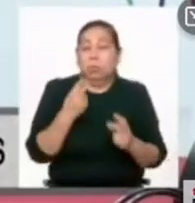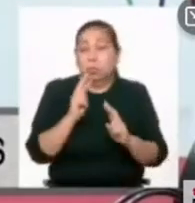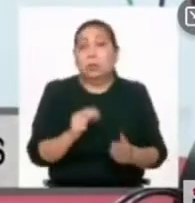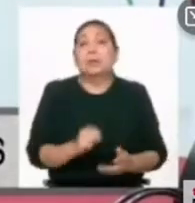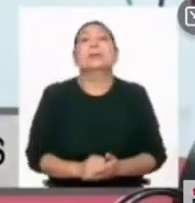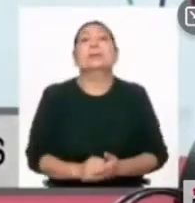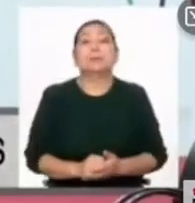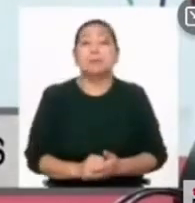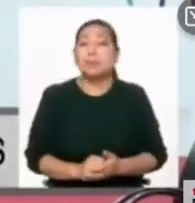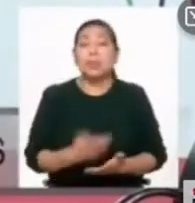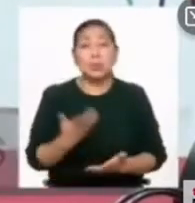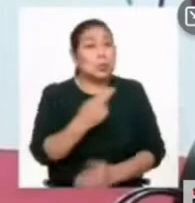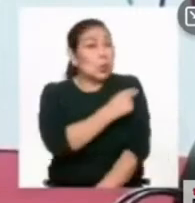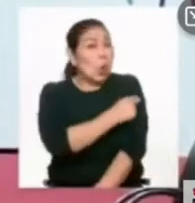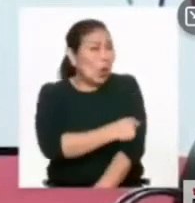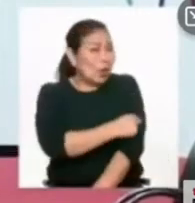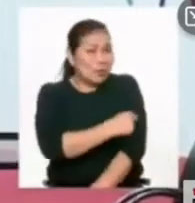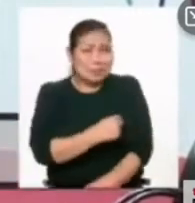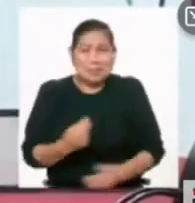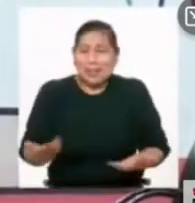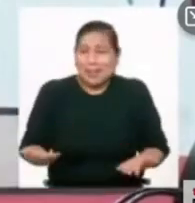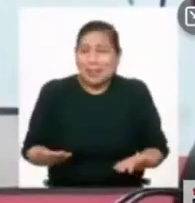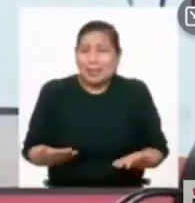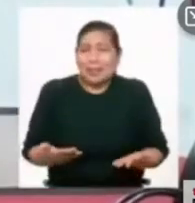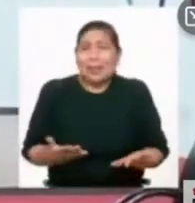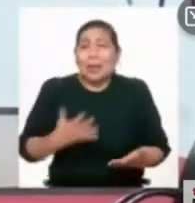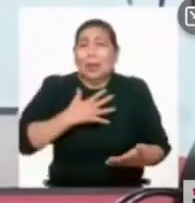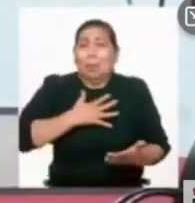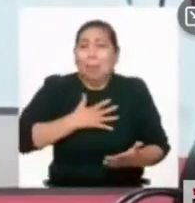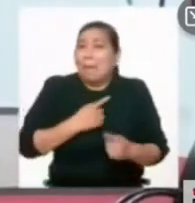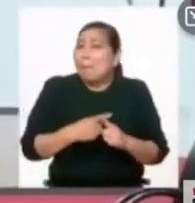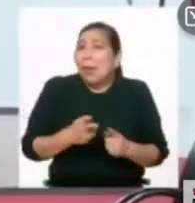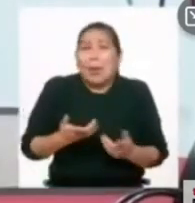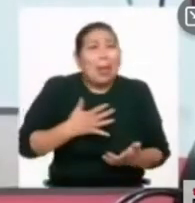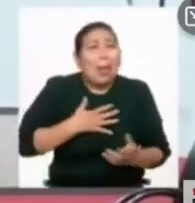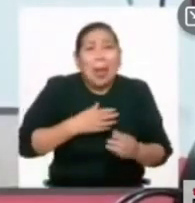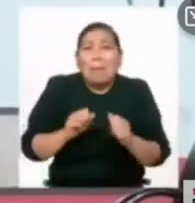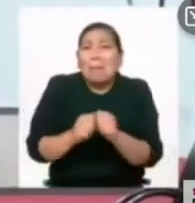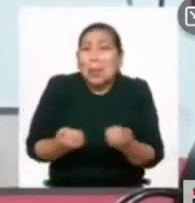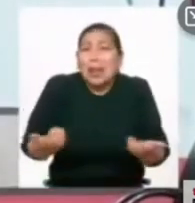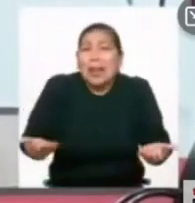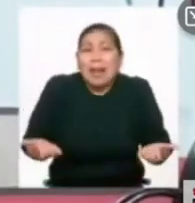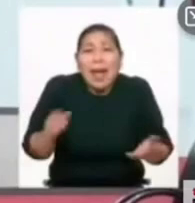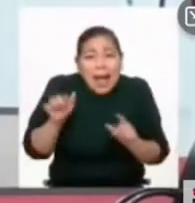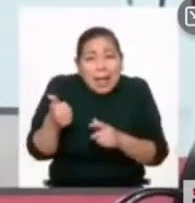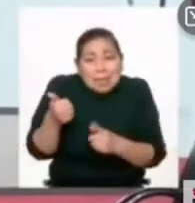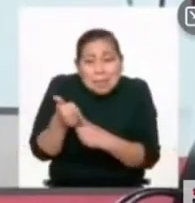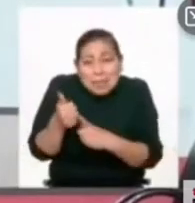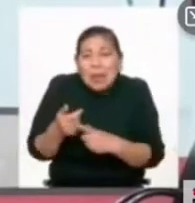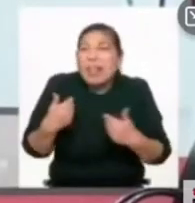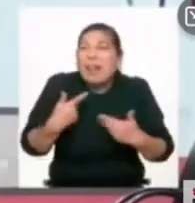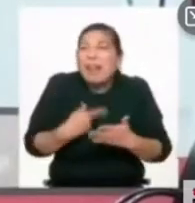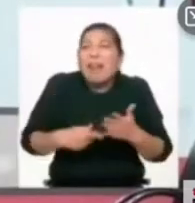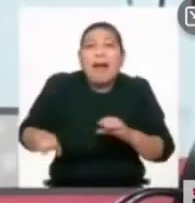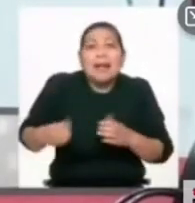encontramos que un hospital tiene un tomógrafo, pero no funciona. Entonces, allí mismo tenemos que